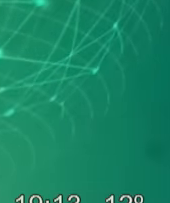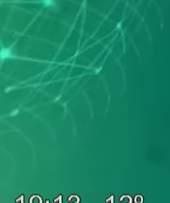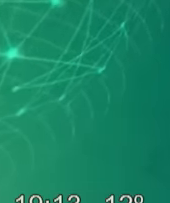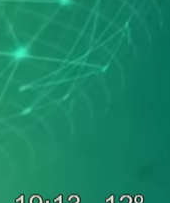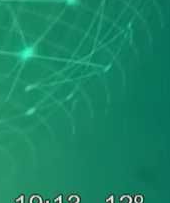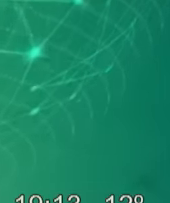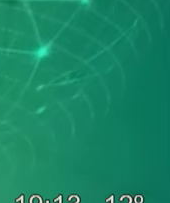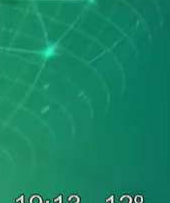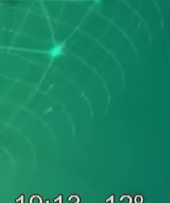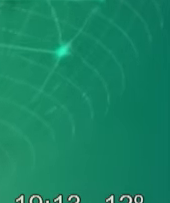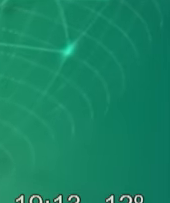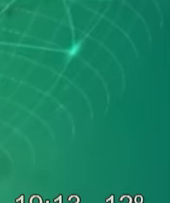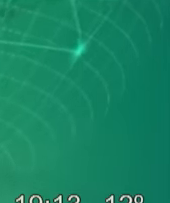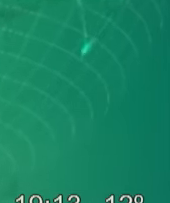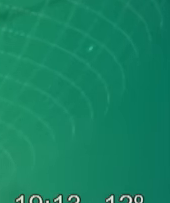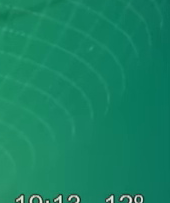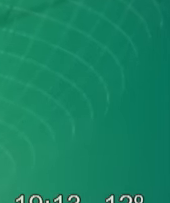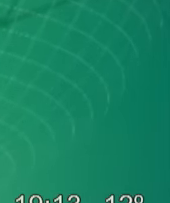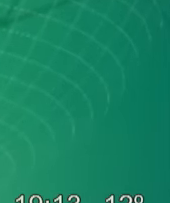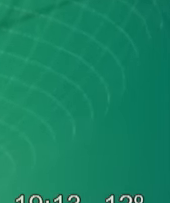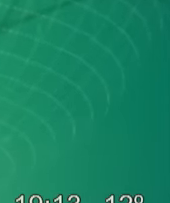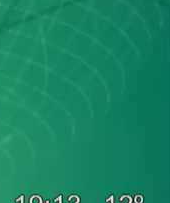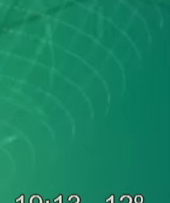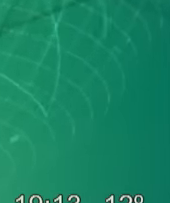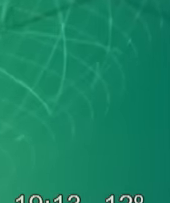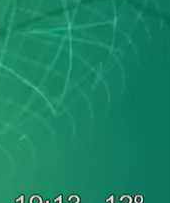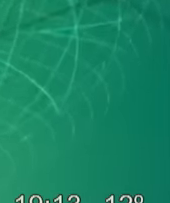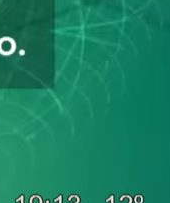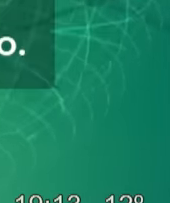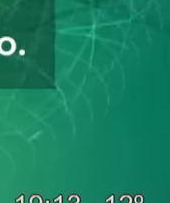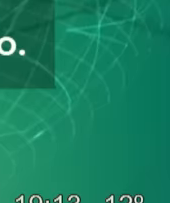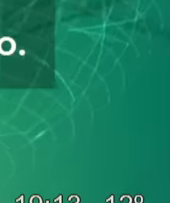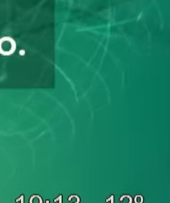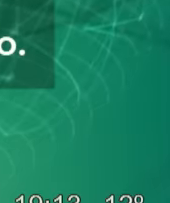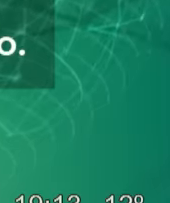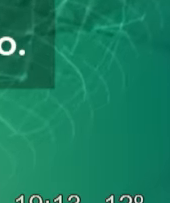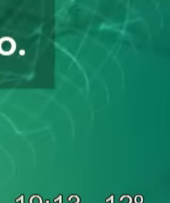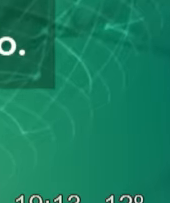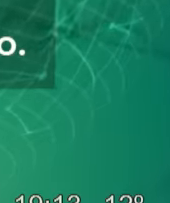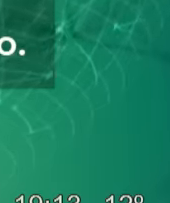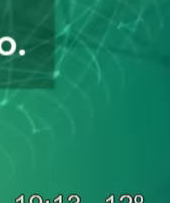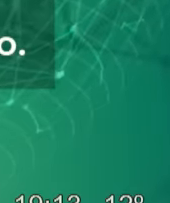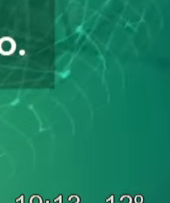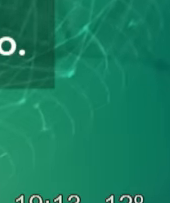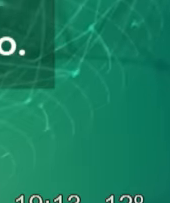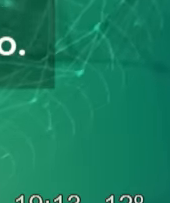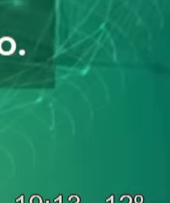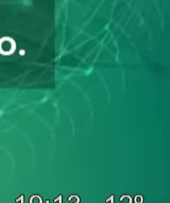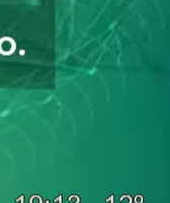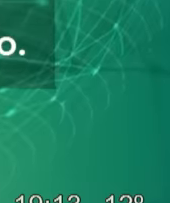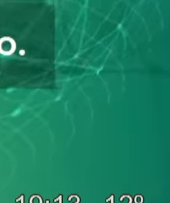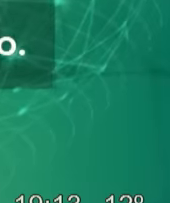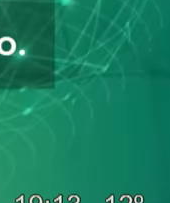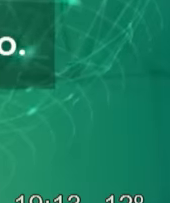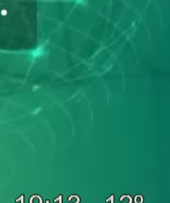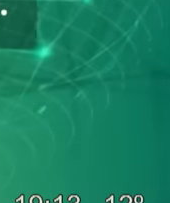Sí. ¿Eh? Yo creo que no hay manera de sacar esos WhatsApp. Bueno, por eso te digo, vea, busquemos la vuelta, viste, para que no tengas